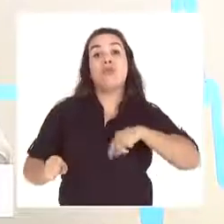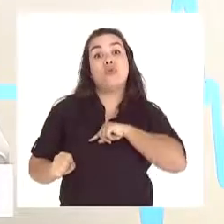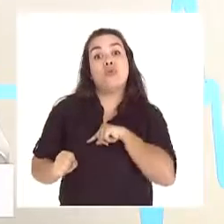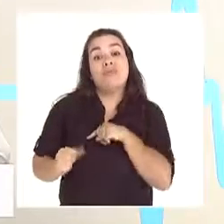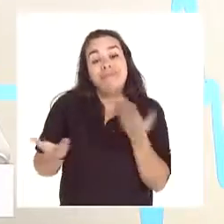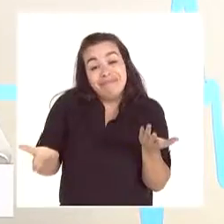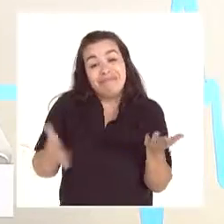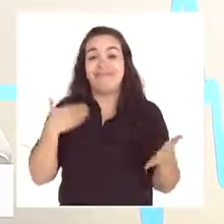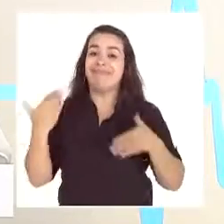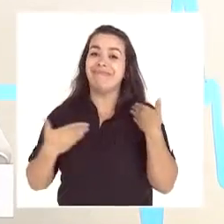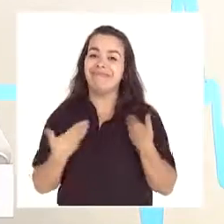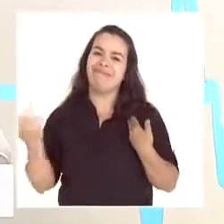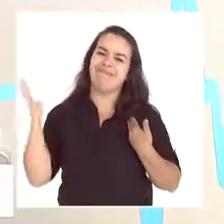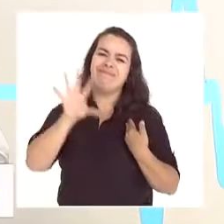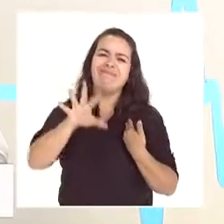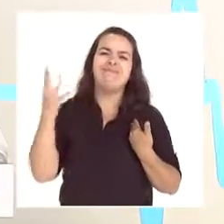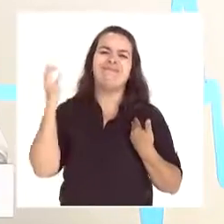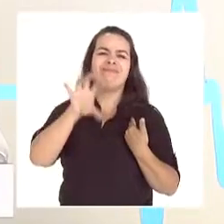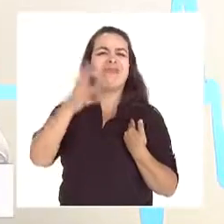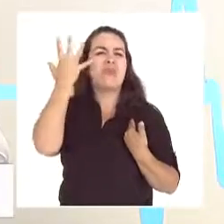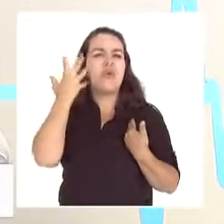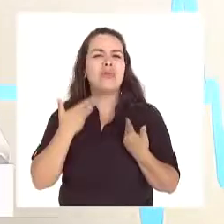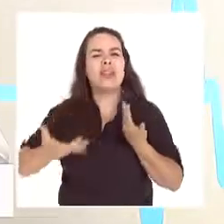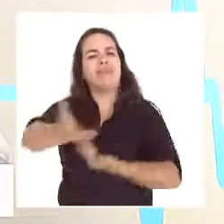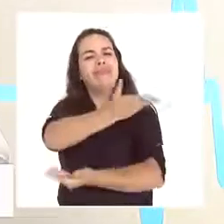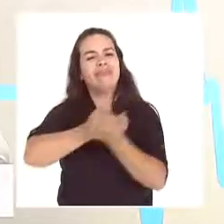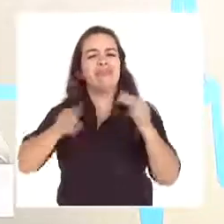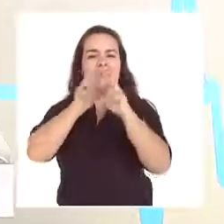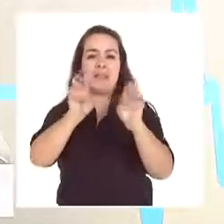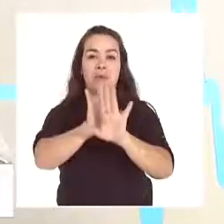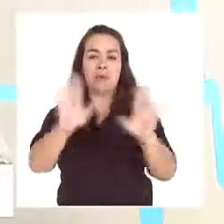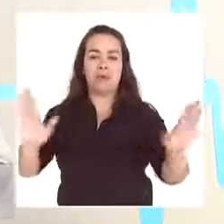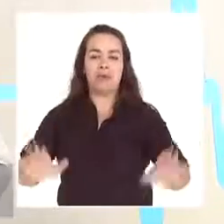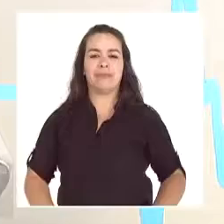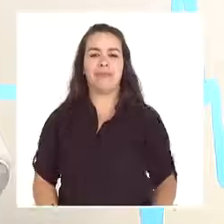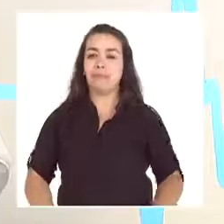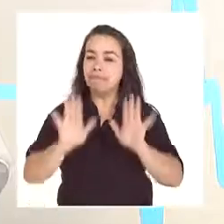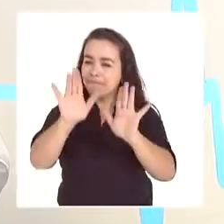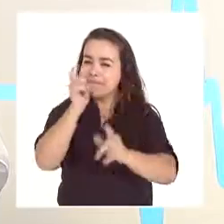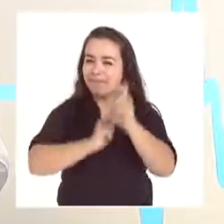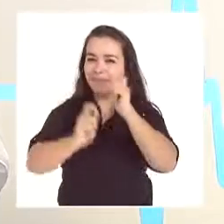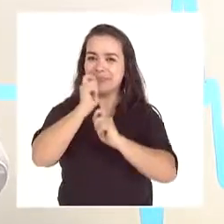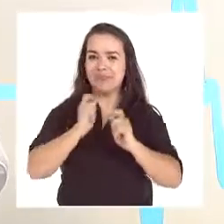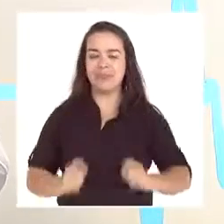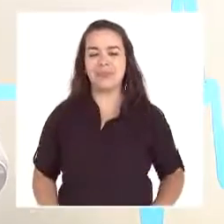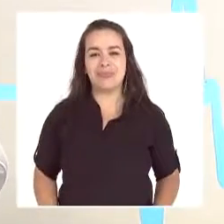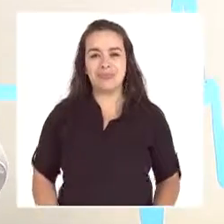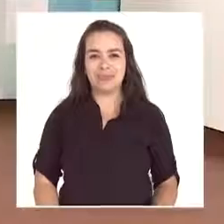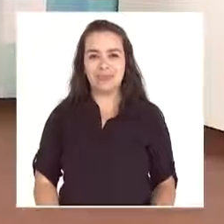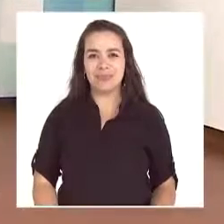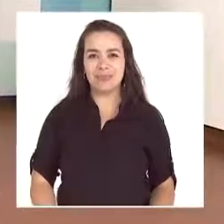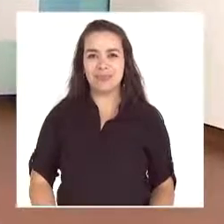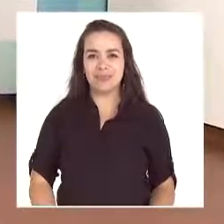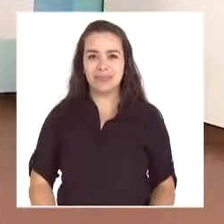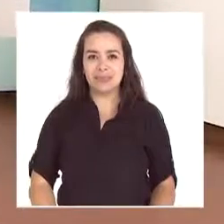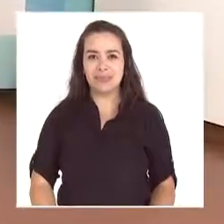motivo cada día de alegría compartir estos temas con todos ustedes. Vamos a este corte de comerciales.